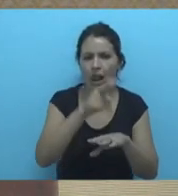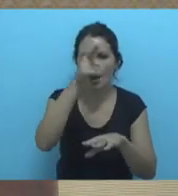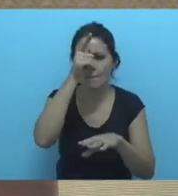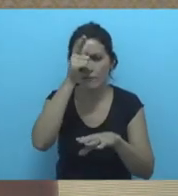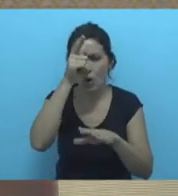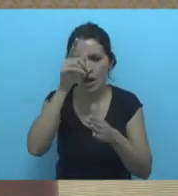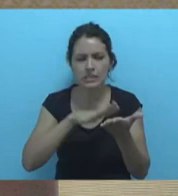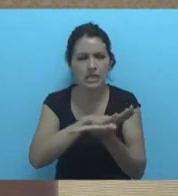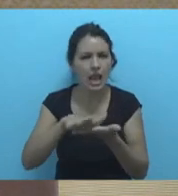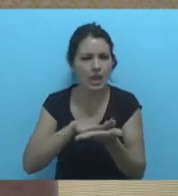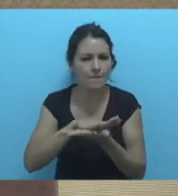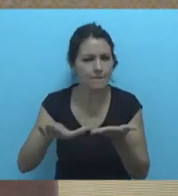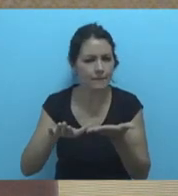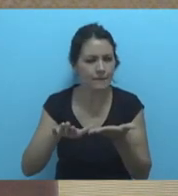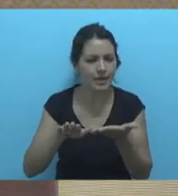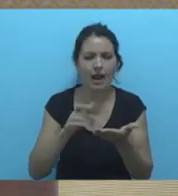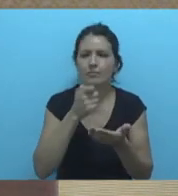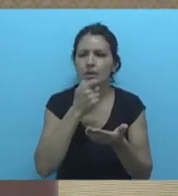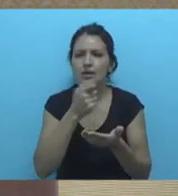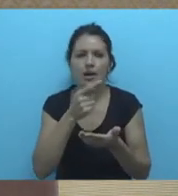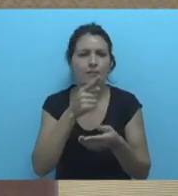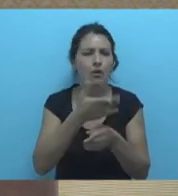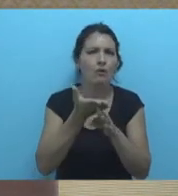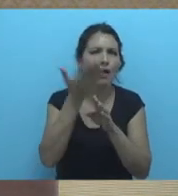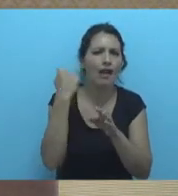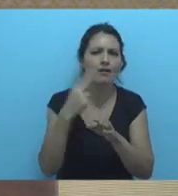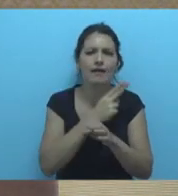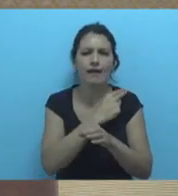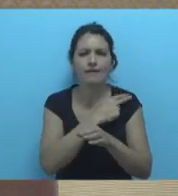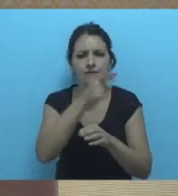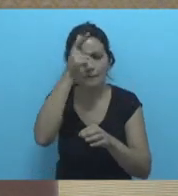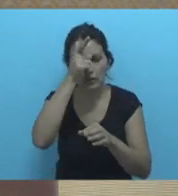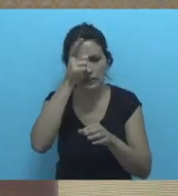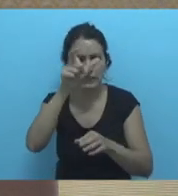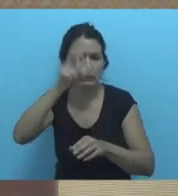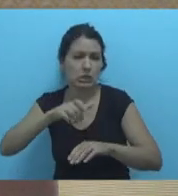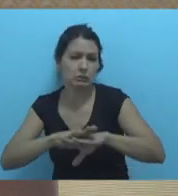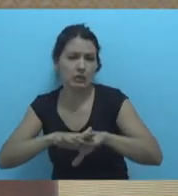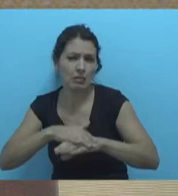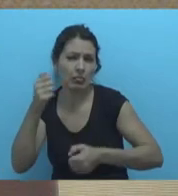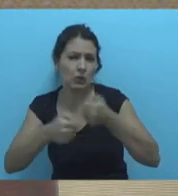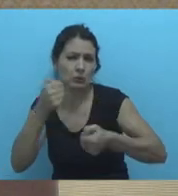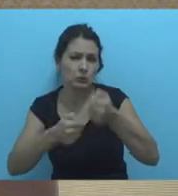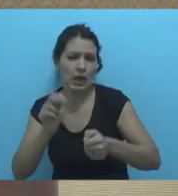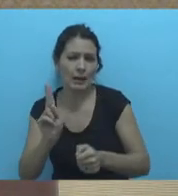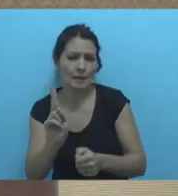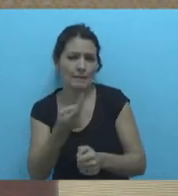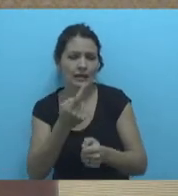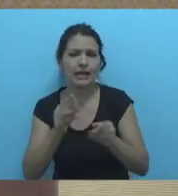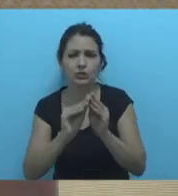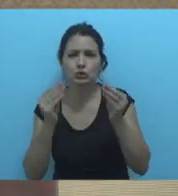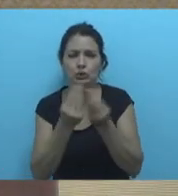como jefe de operaciones al principal torturador de Rosarino, que era José Rubén Lofiego. Él solo había matado y torturado